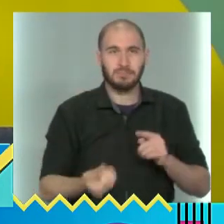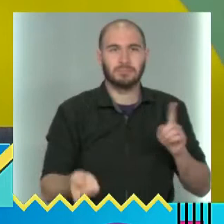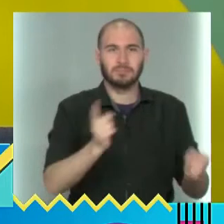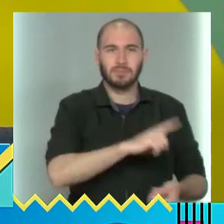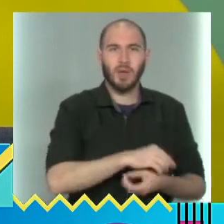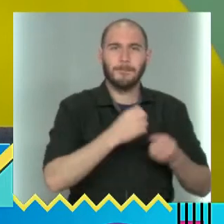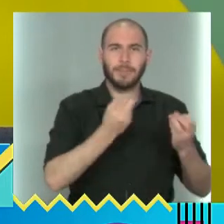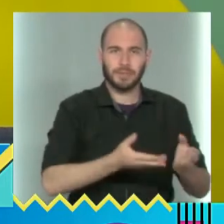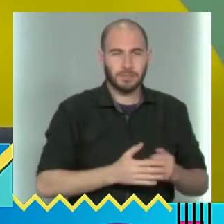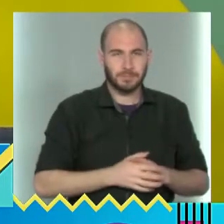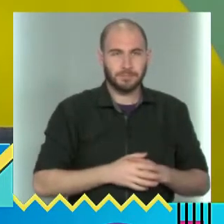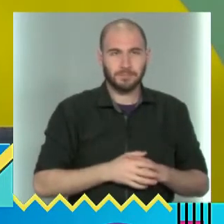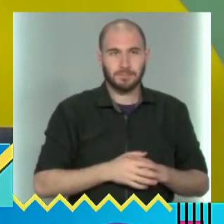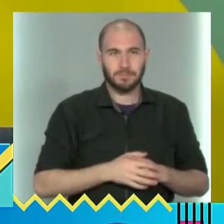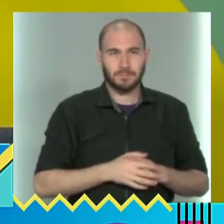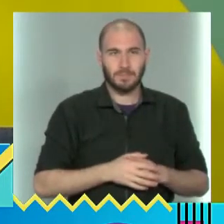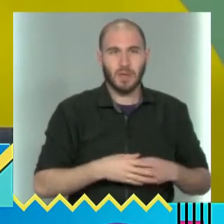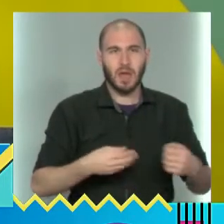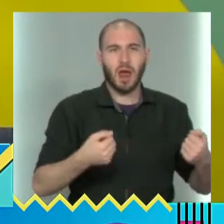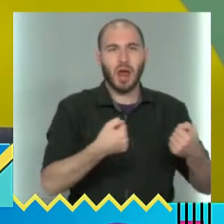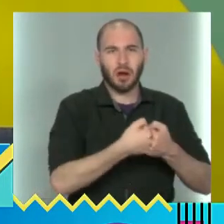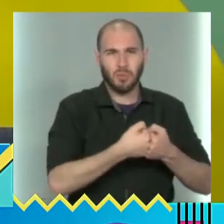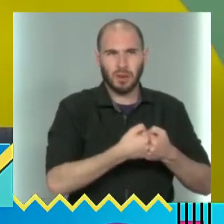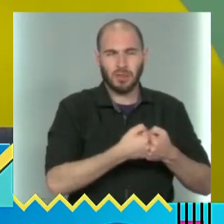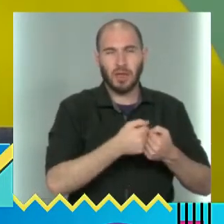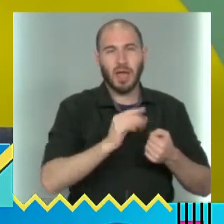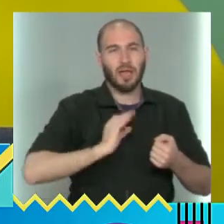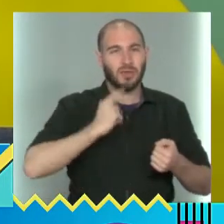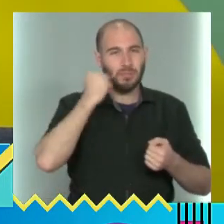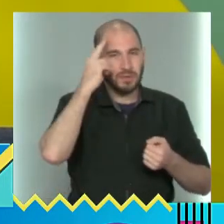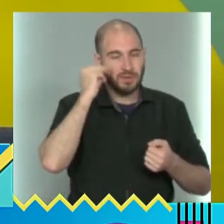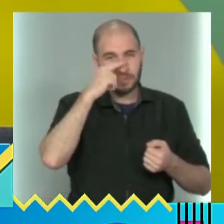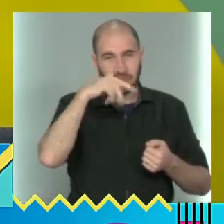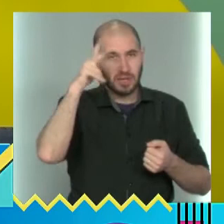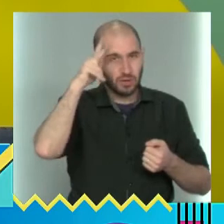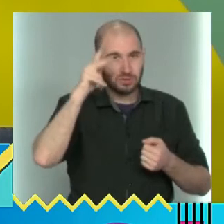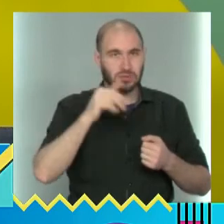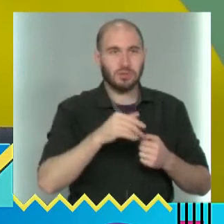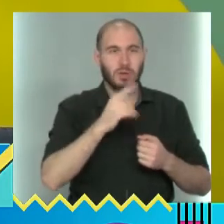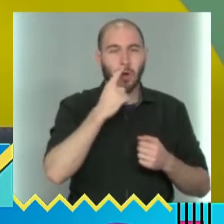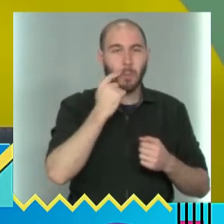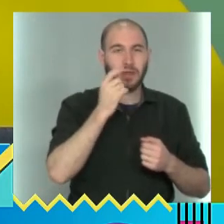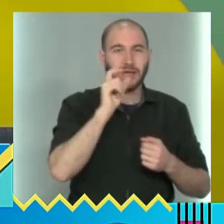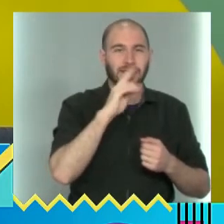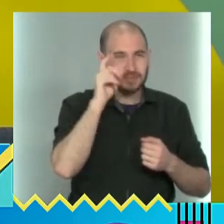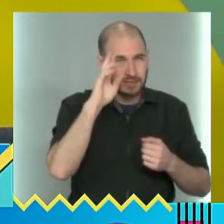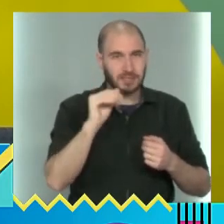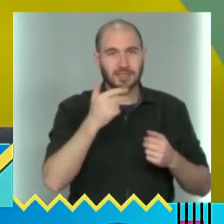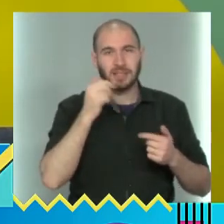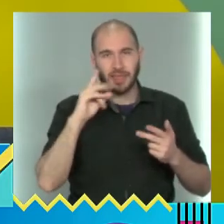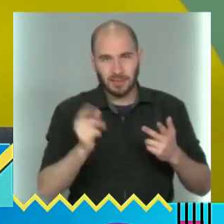raíz de, digamos, los acuerdos de Camp David en 1978 entre Jimmy Carter, Anwar